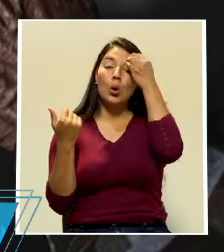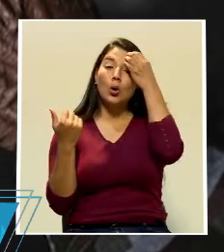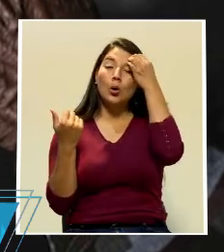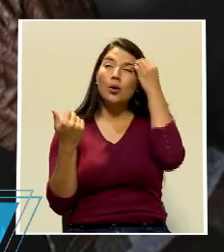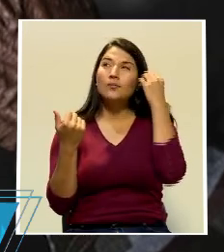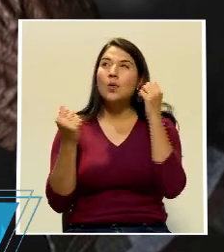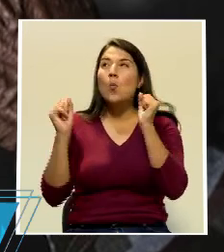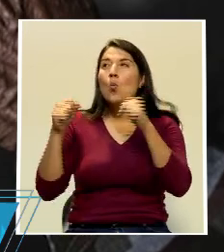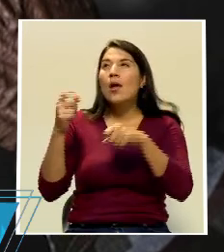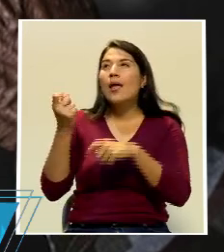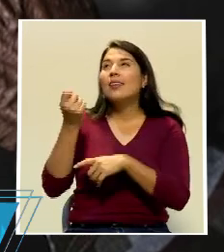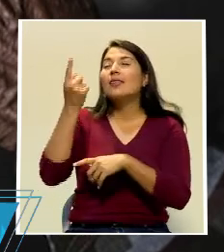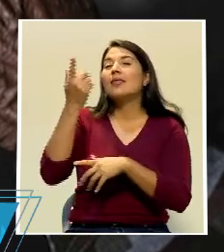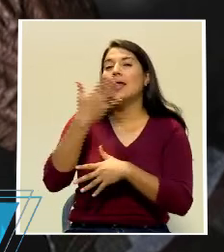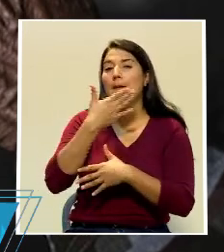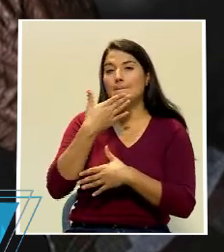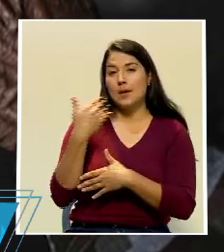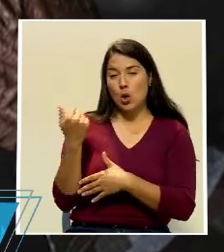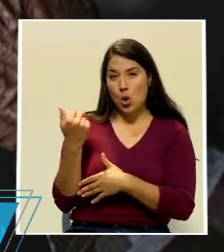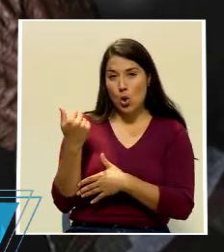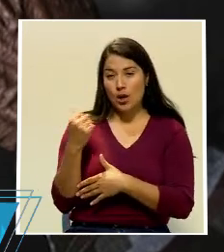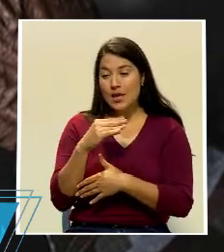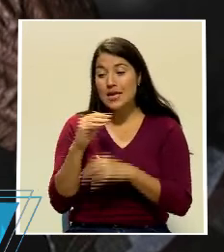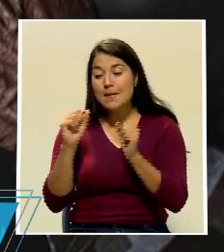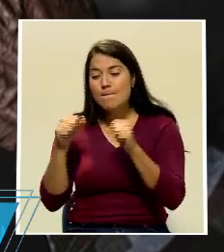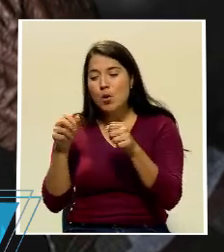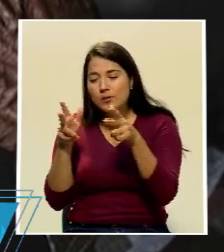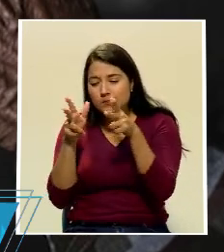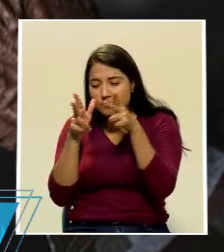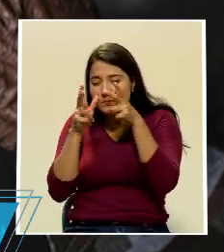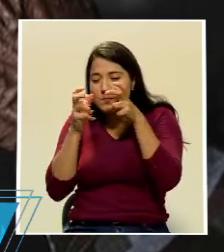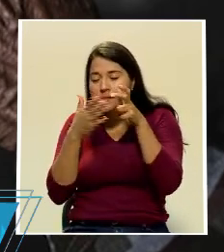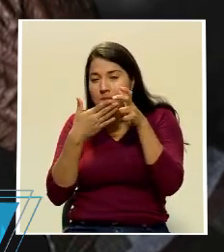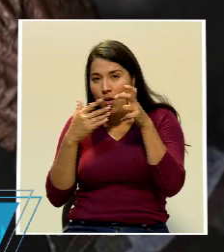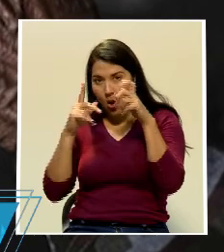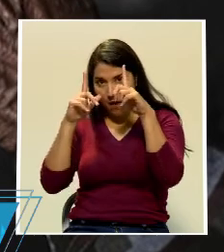comprensión y una apreciación sobre todo por la imagen.